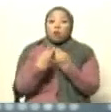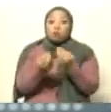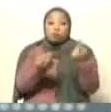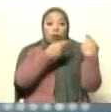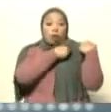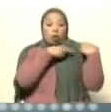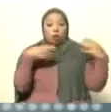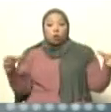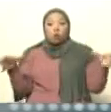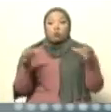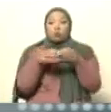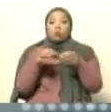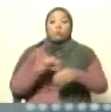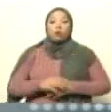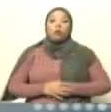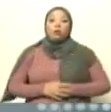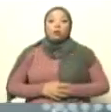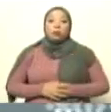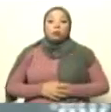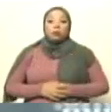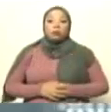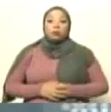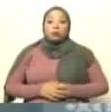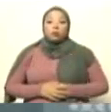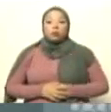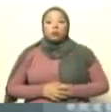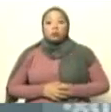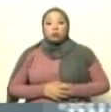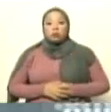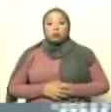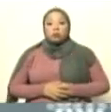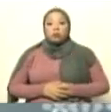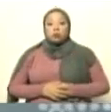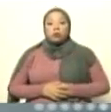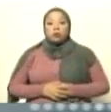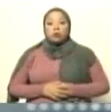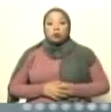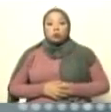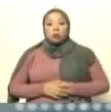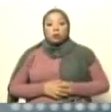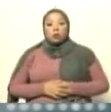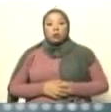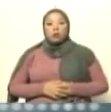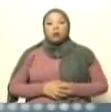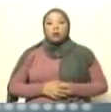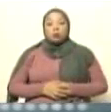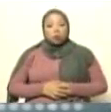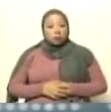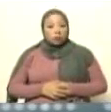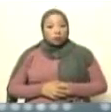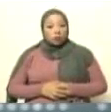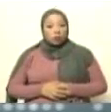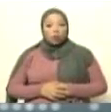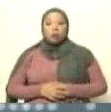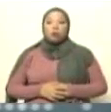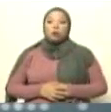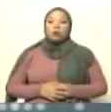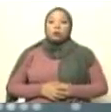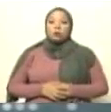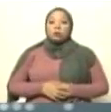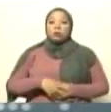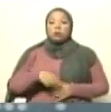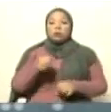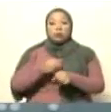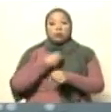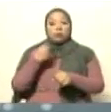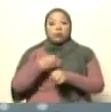dirección militar, el general Julio García Montoya, la